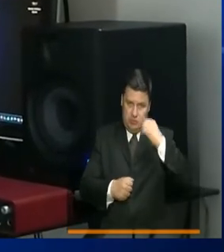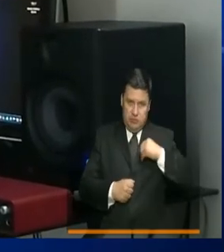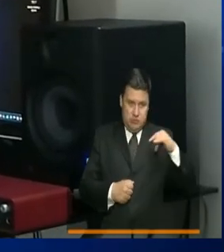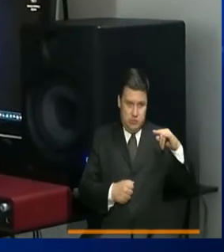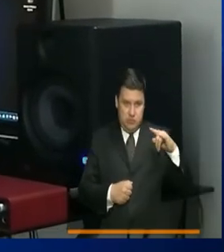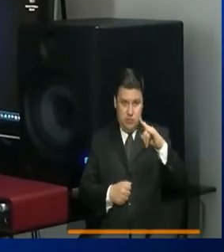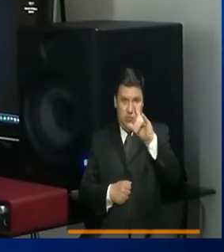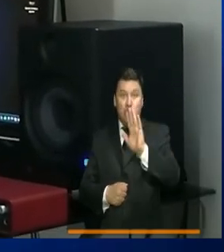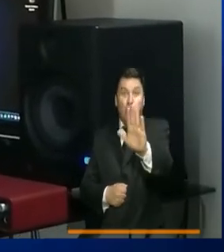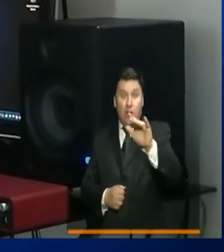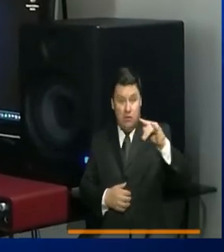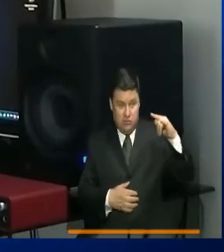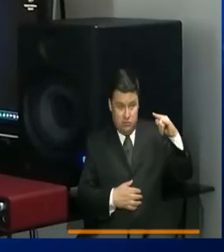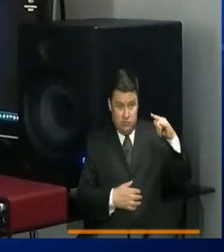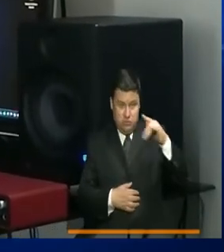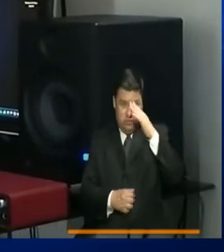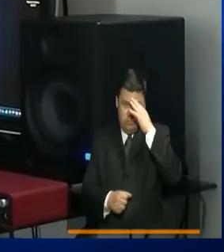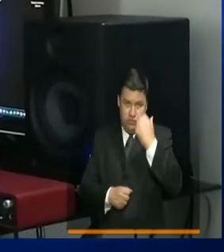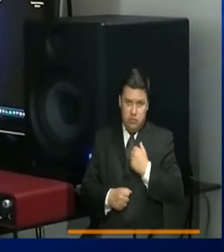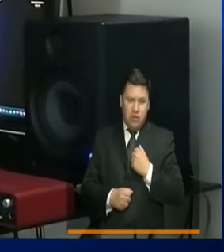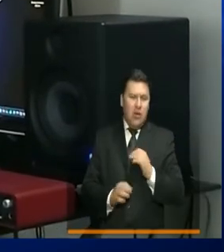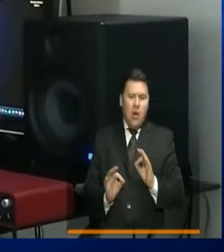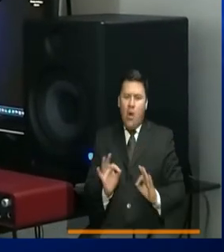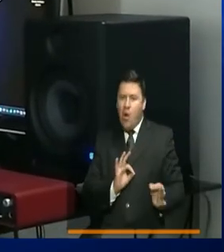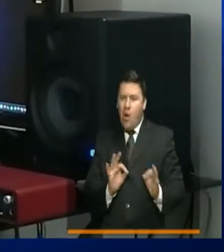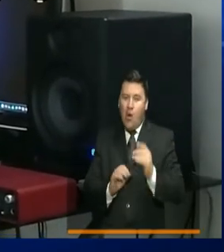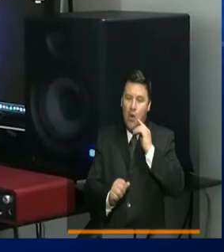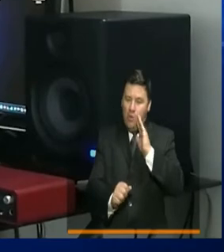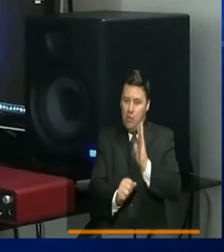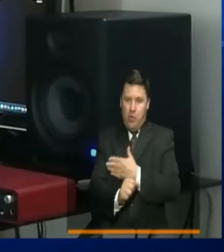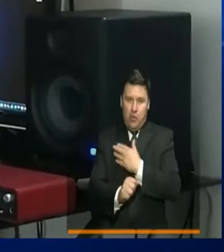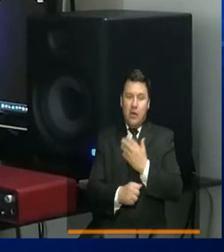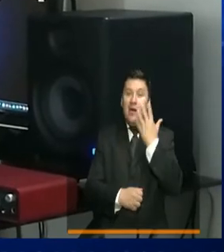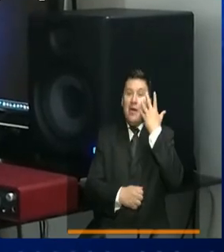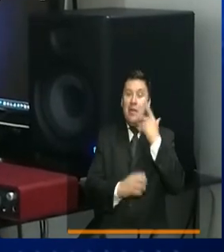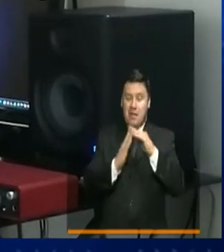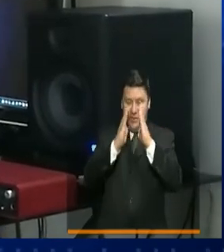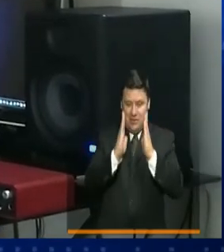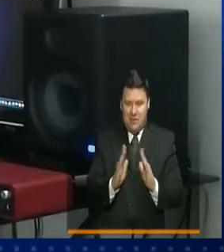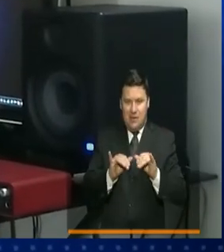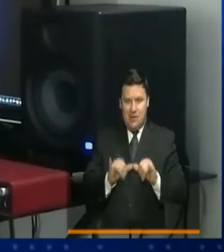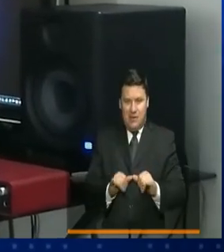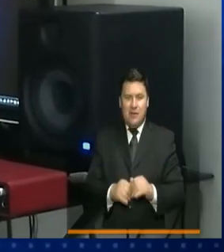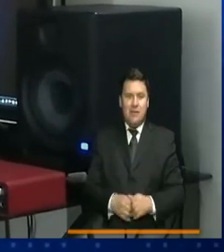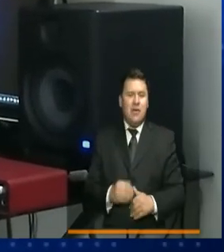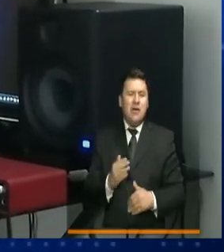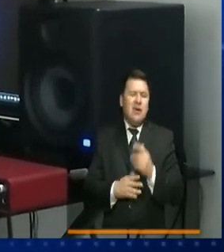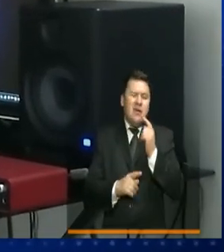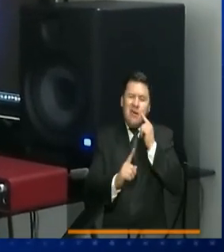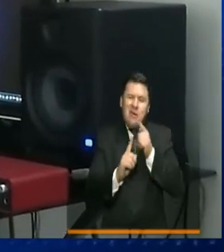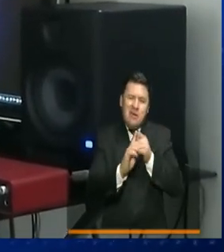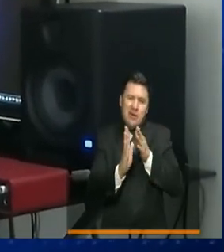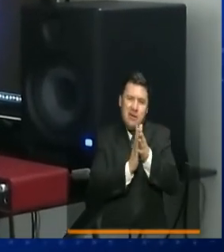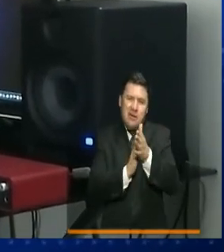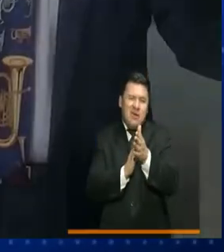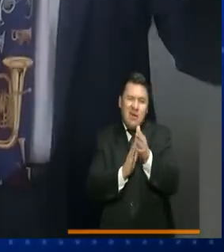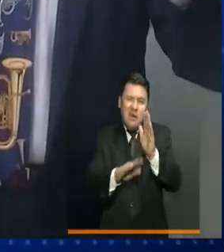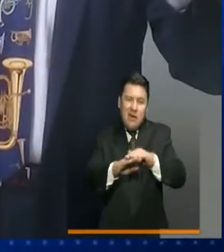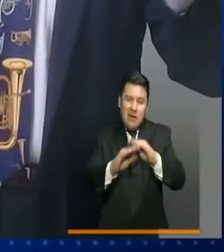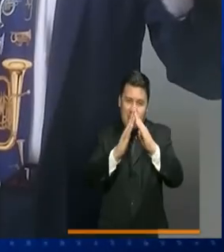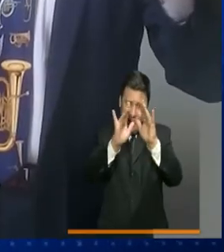su Fuerza Aérea Colombiana preparamos una pieza musical en esta cuarentena por la vida con un único mensaje: quédate en